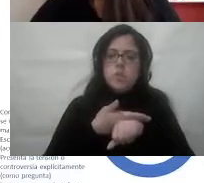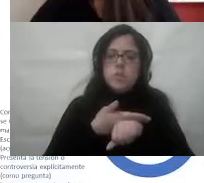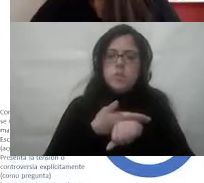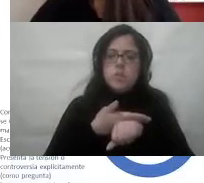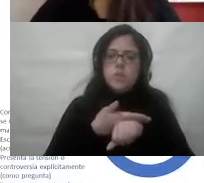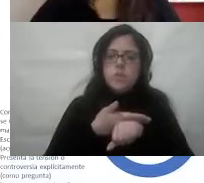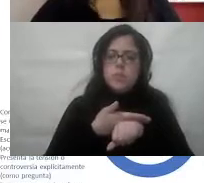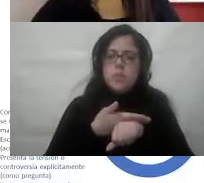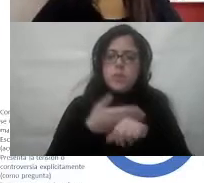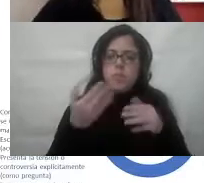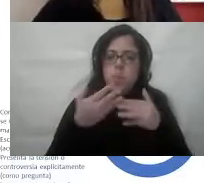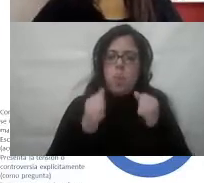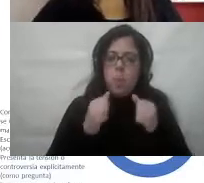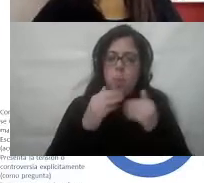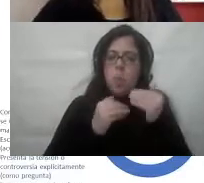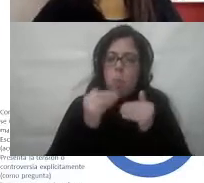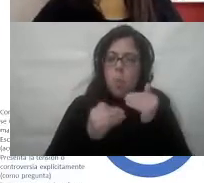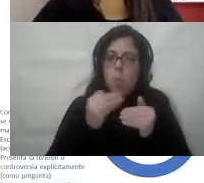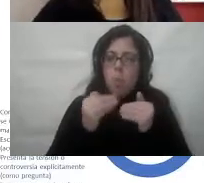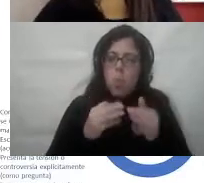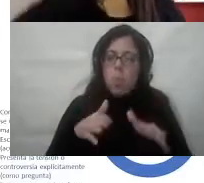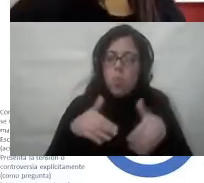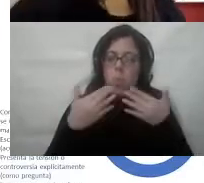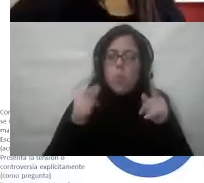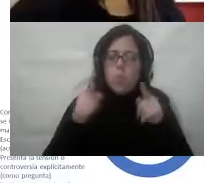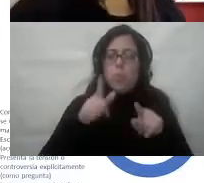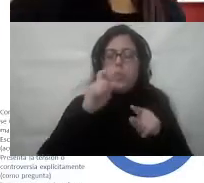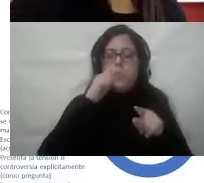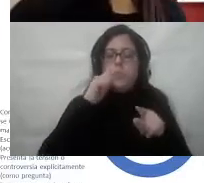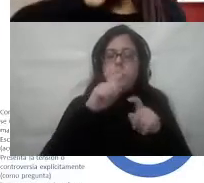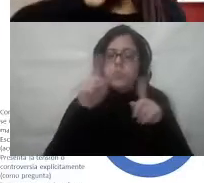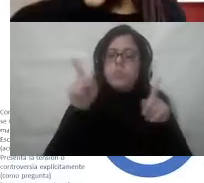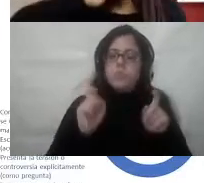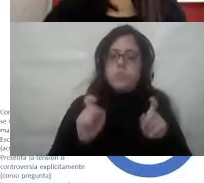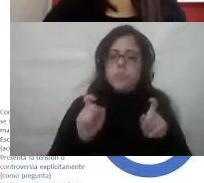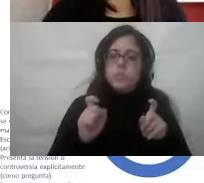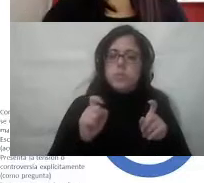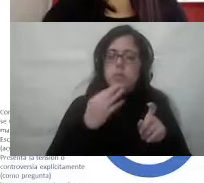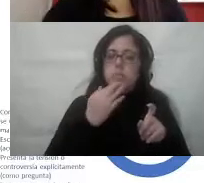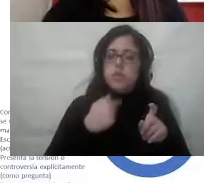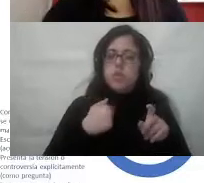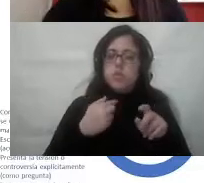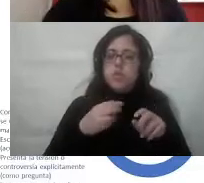base. Entonces, esto es una pregunta que también yo le hice